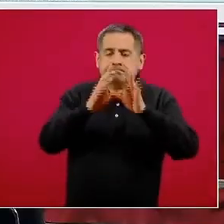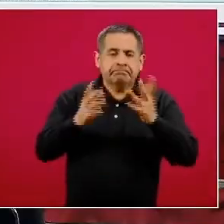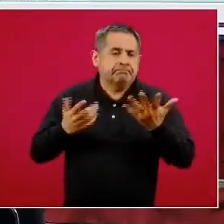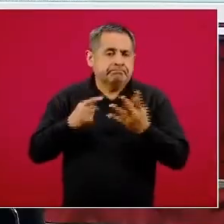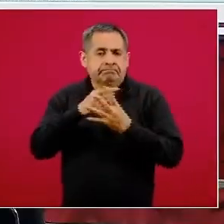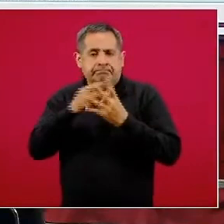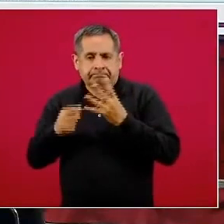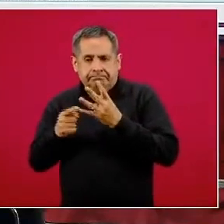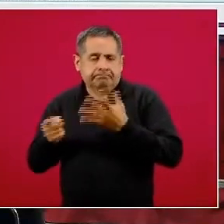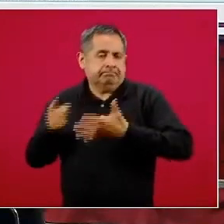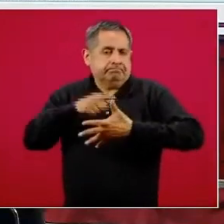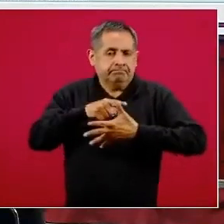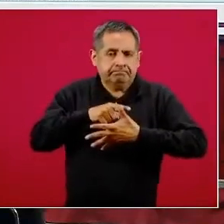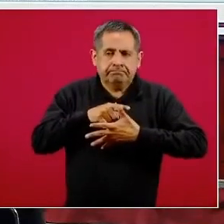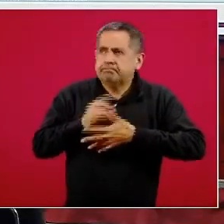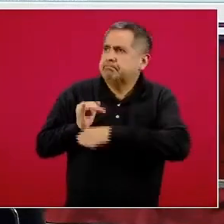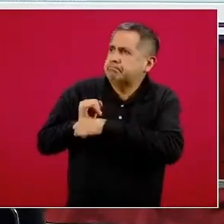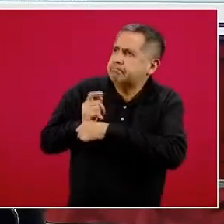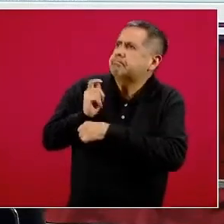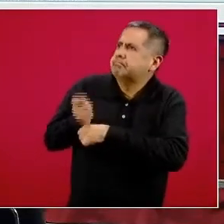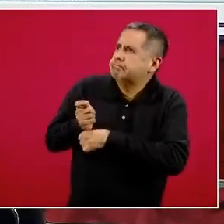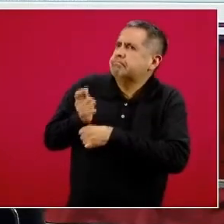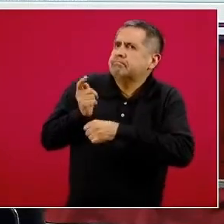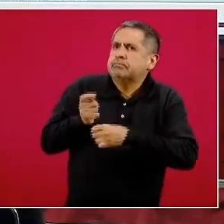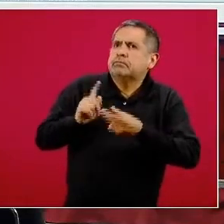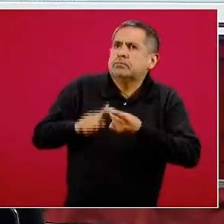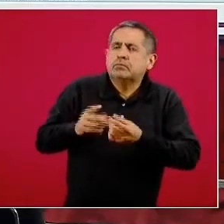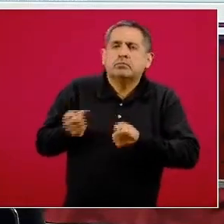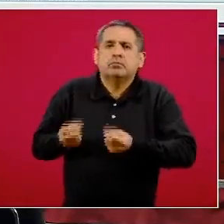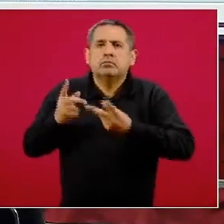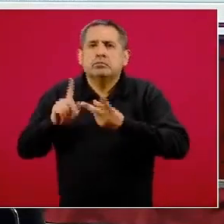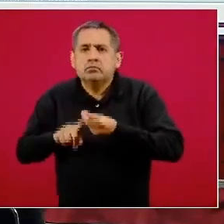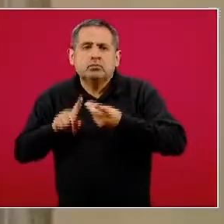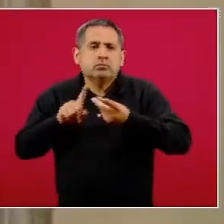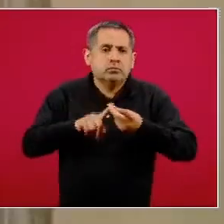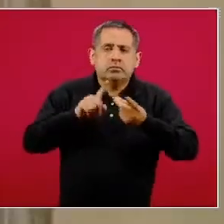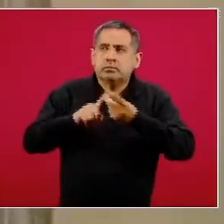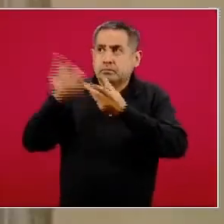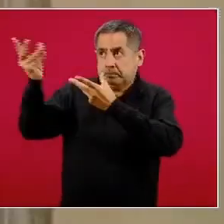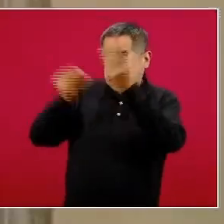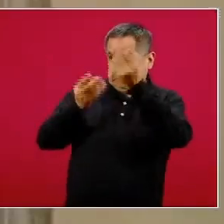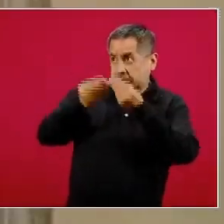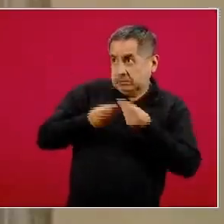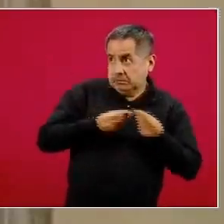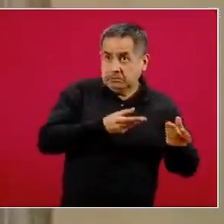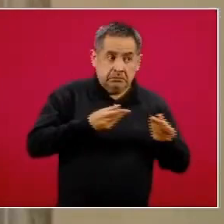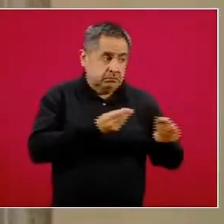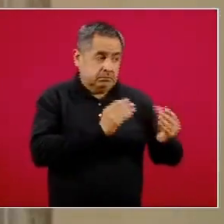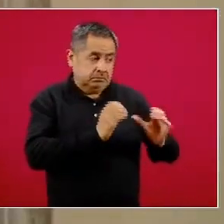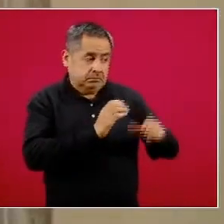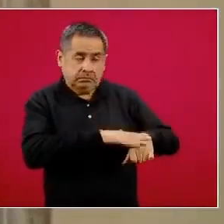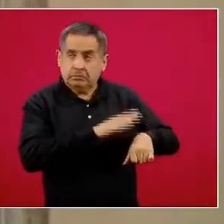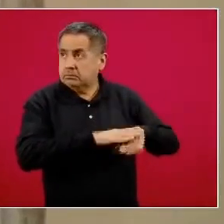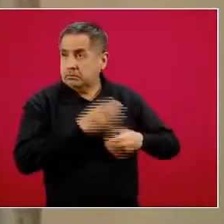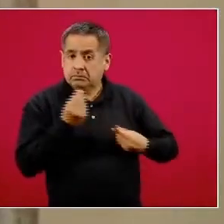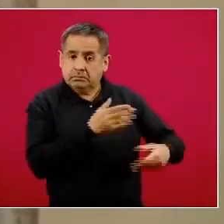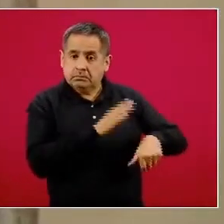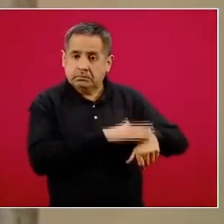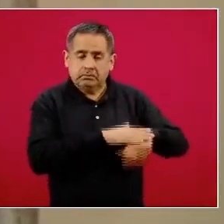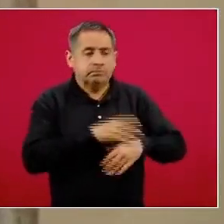mismos, validando información y para producir datos que pudieran generar precisamente un alertamiento, una